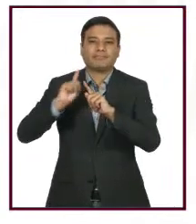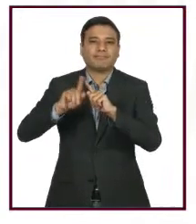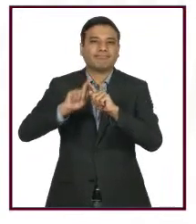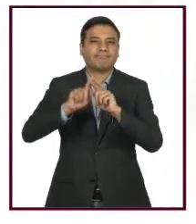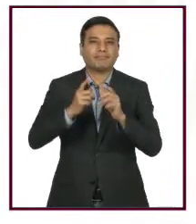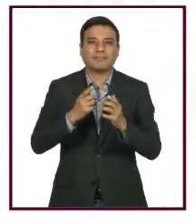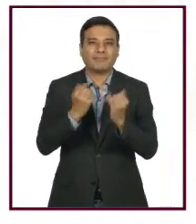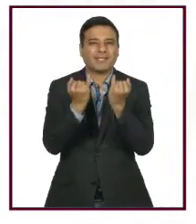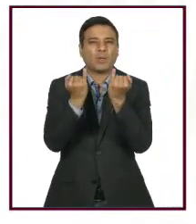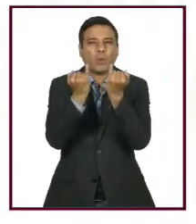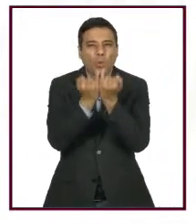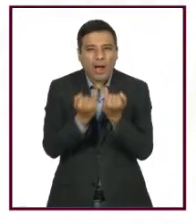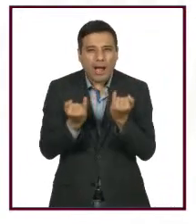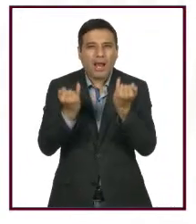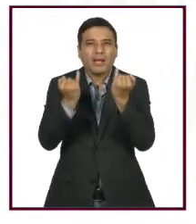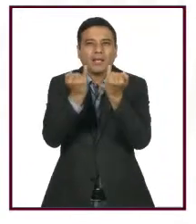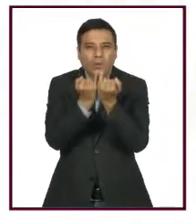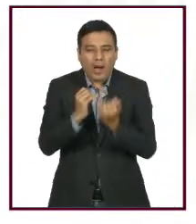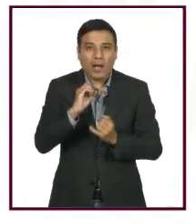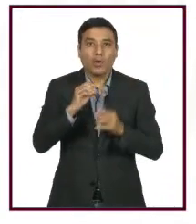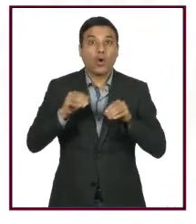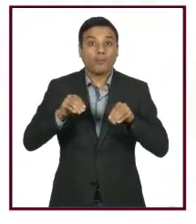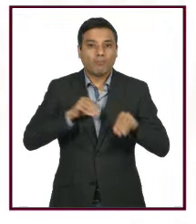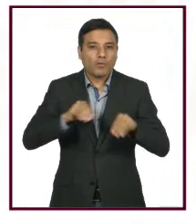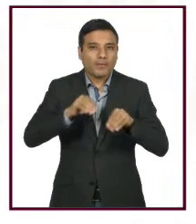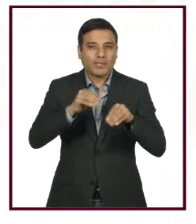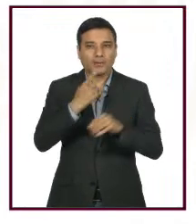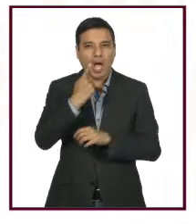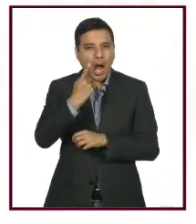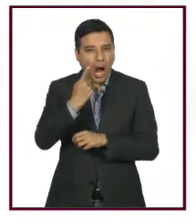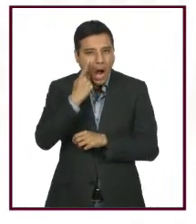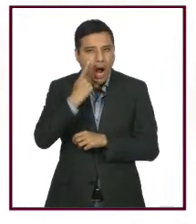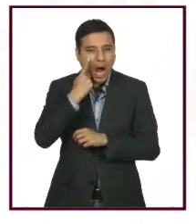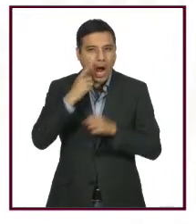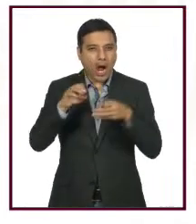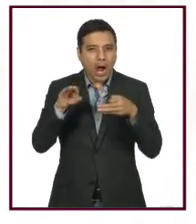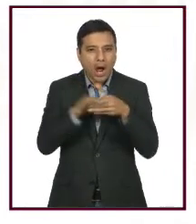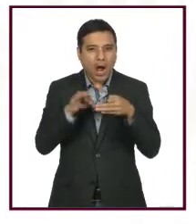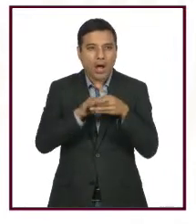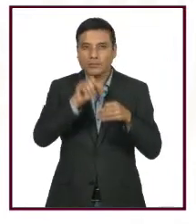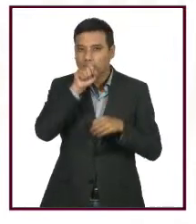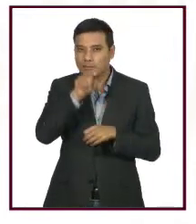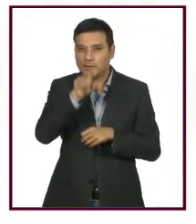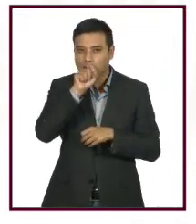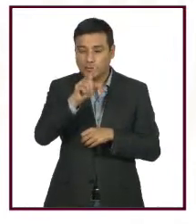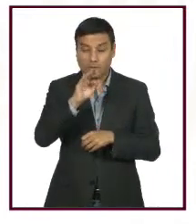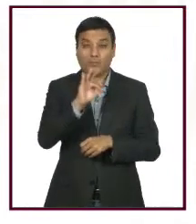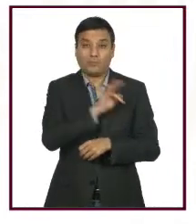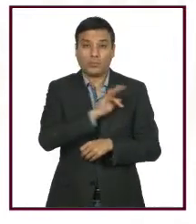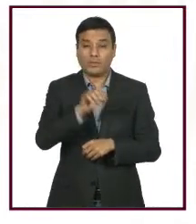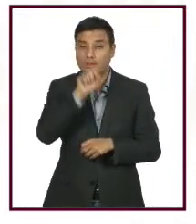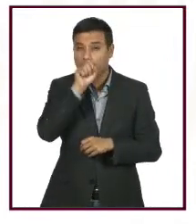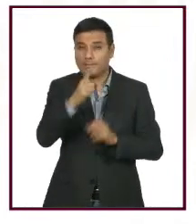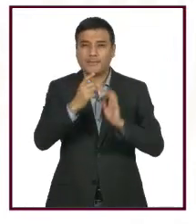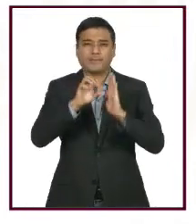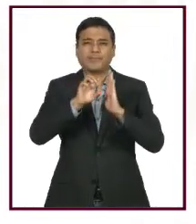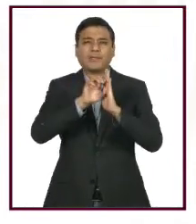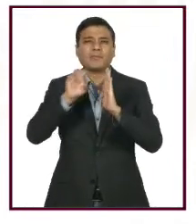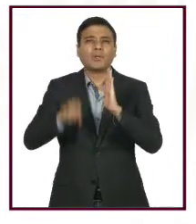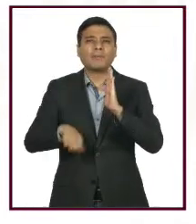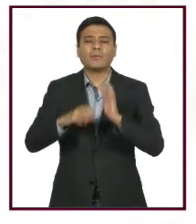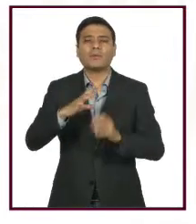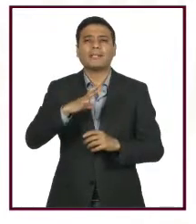comportamientos repetitivos o movimientos repetitivos, ¿no? Generalmente también se puede identificar cuando tienen